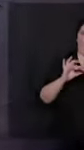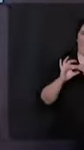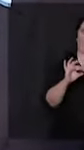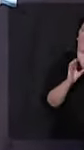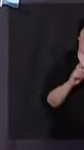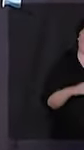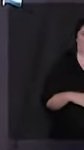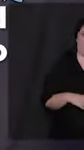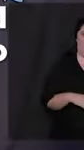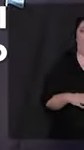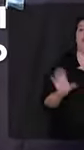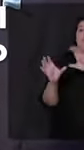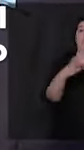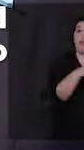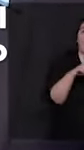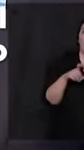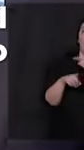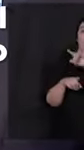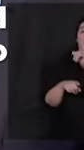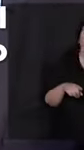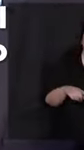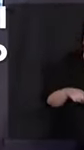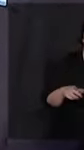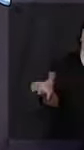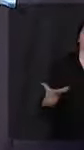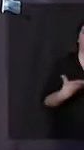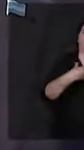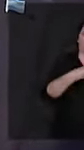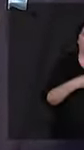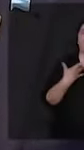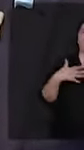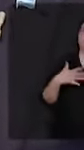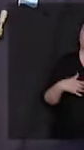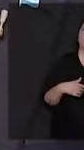de distintas fuerzas sin importar el origen político y sin pedir afiliación